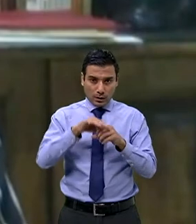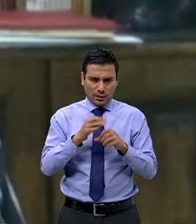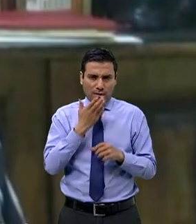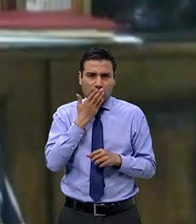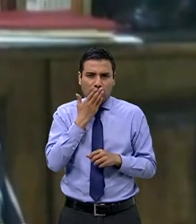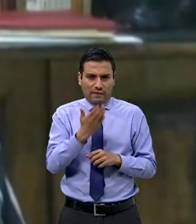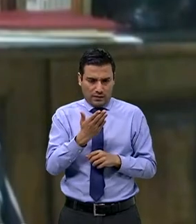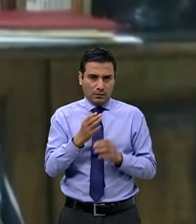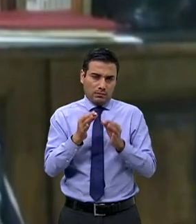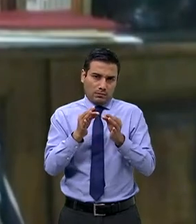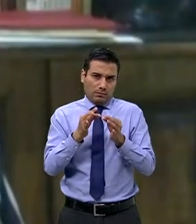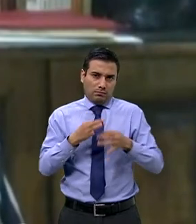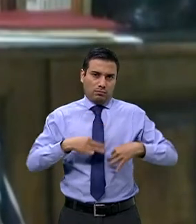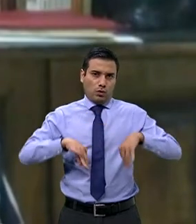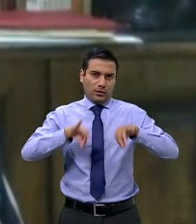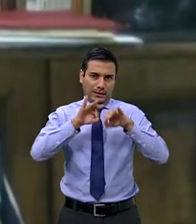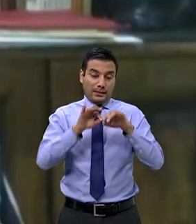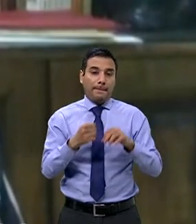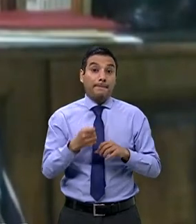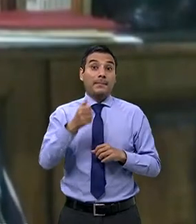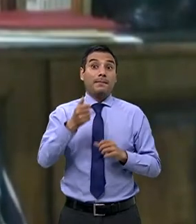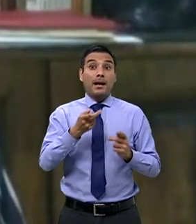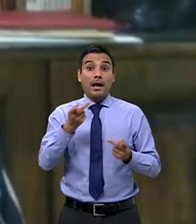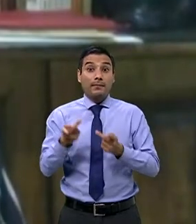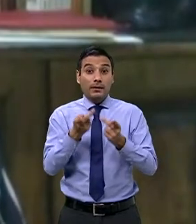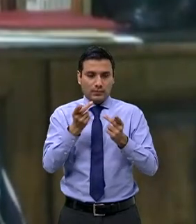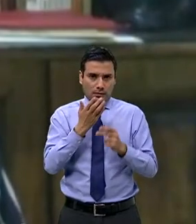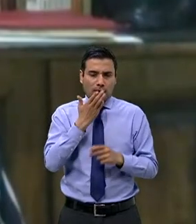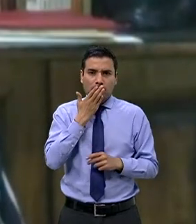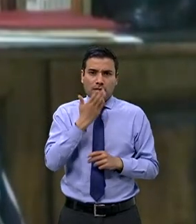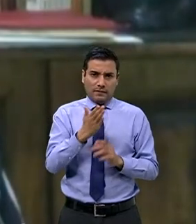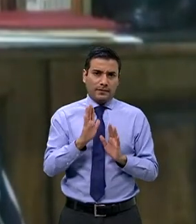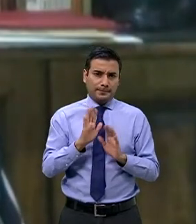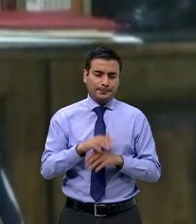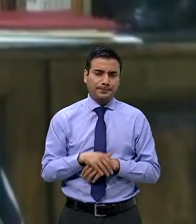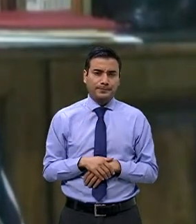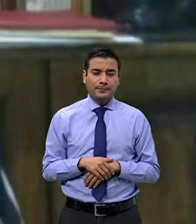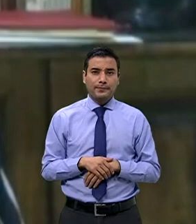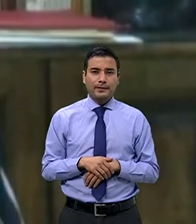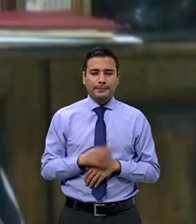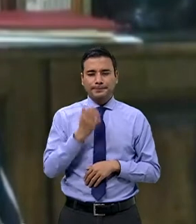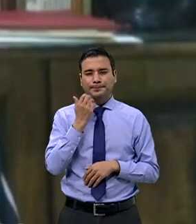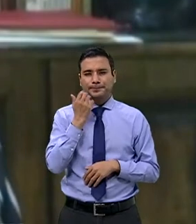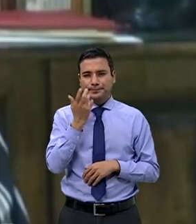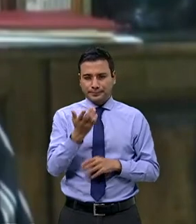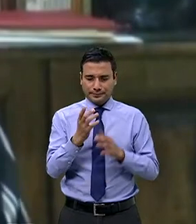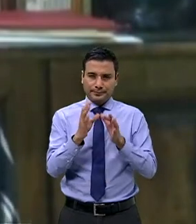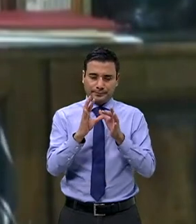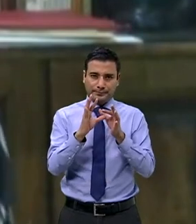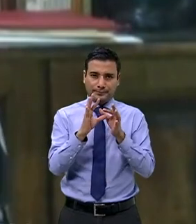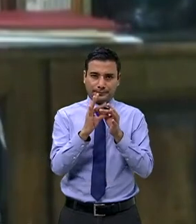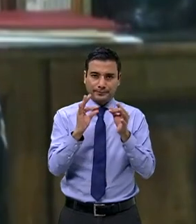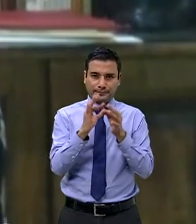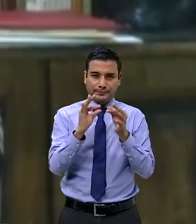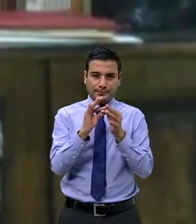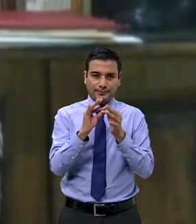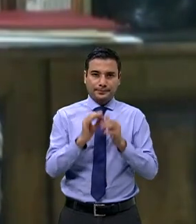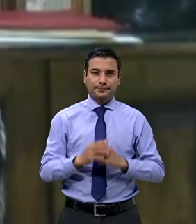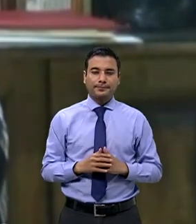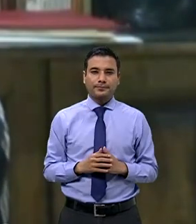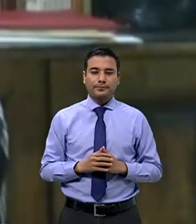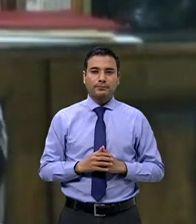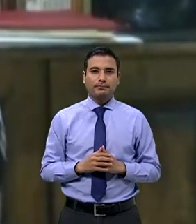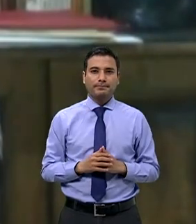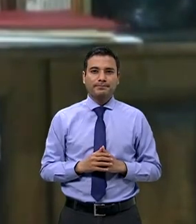participación para este primer ejercicio y me gustaría también señalar que pues las bondades que